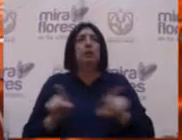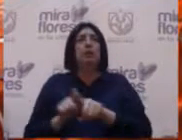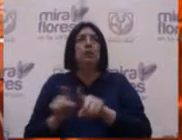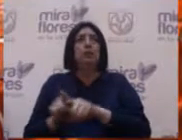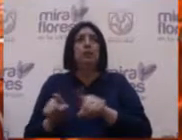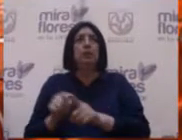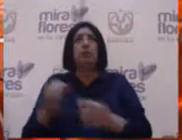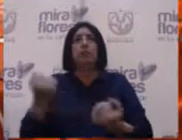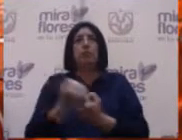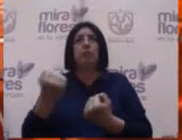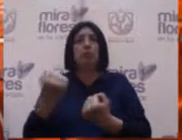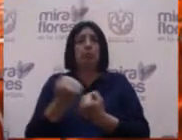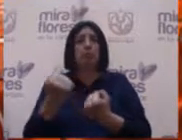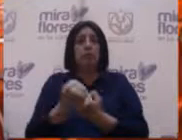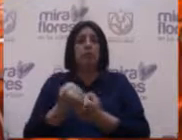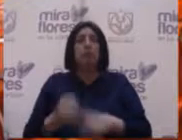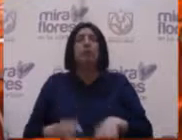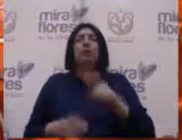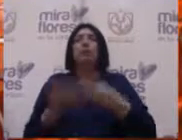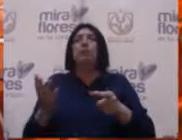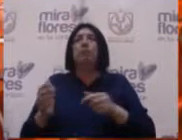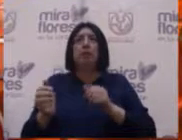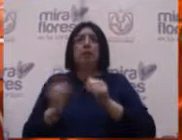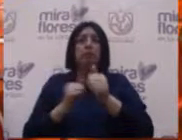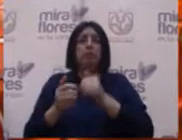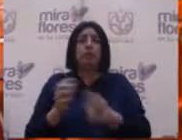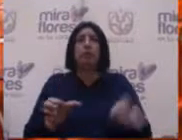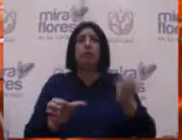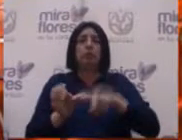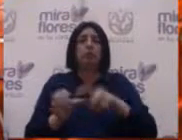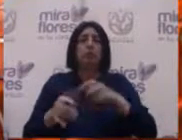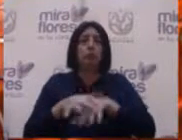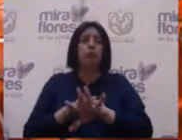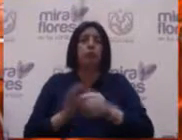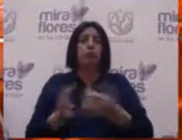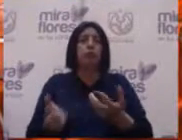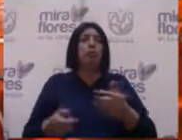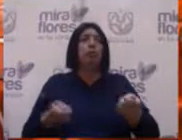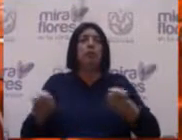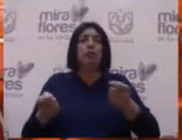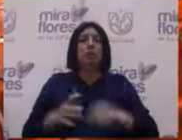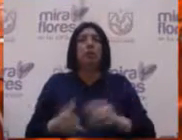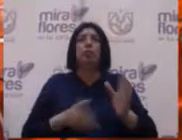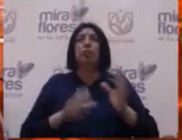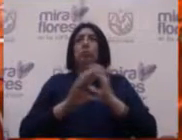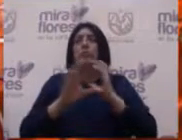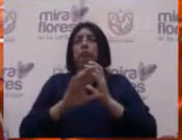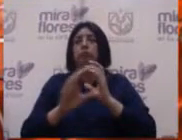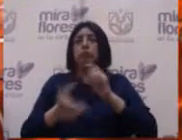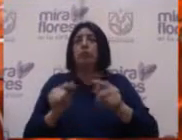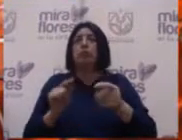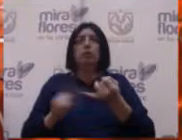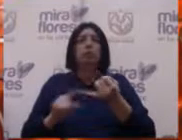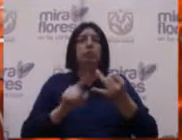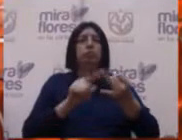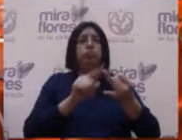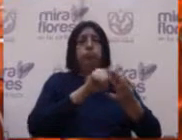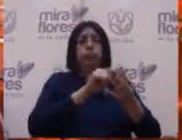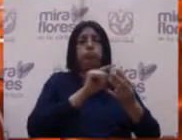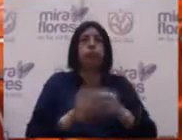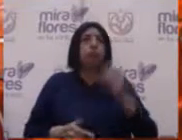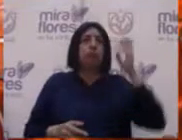conceptos de sostenibilidad, competitividad, inclusión, gestión moderna, transporte e integración. Es en ese